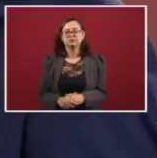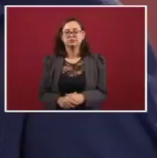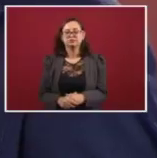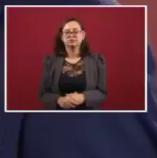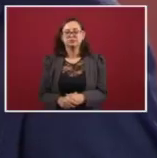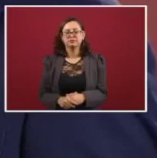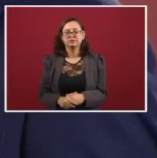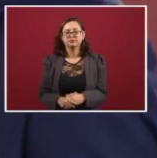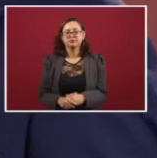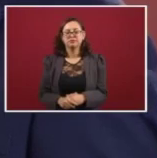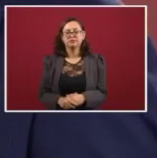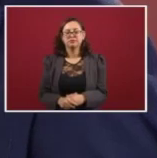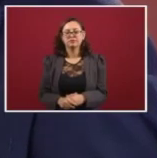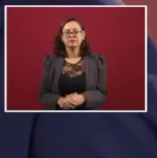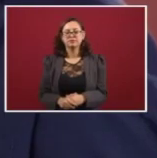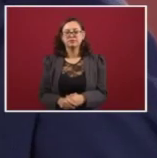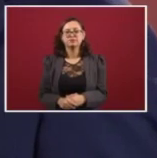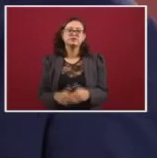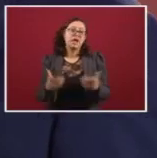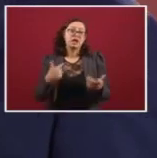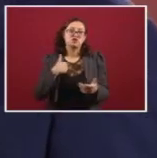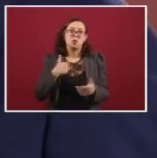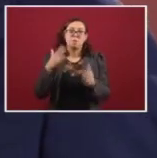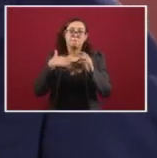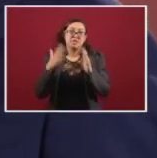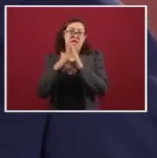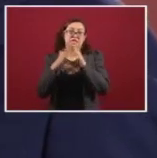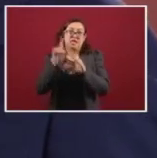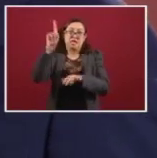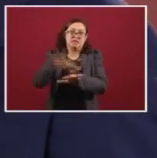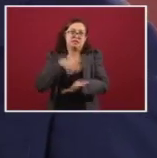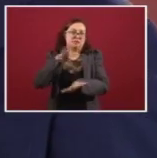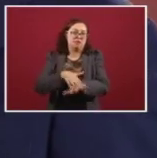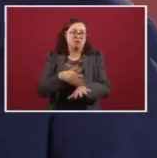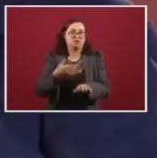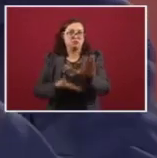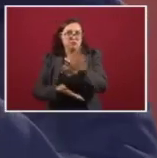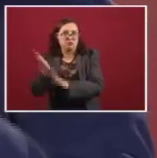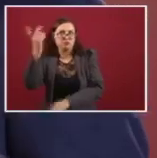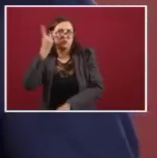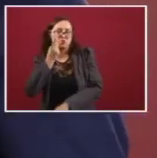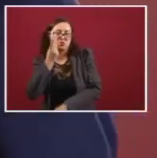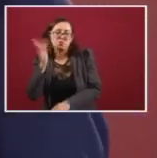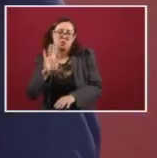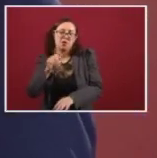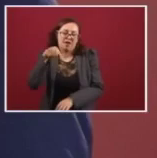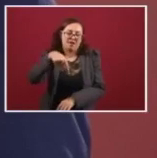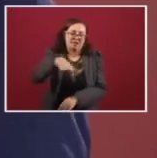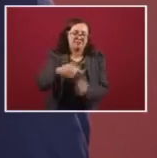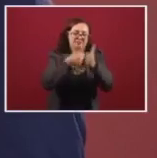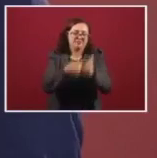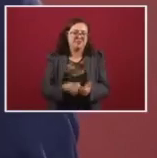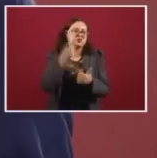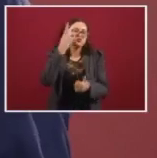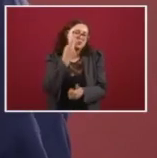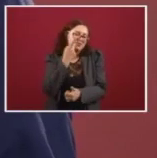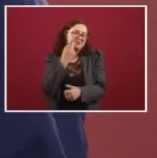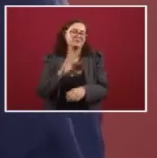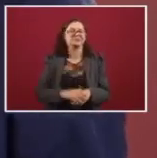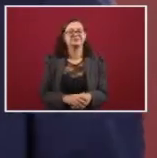ya no me fui a dormir a Tlalpan, sino me quedé aquí el domingo. Pero